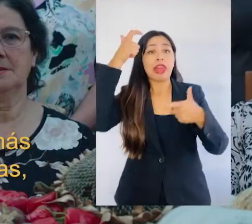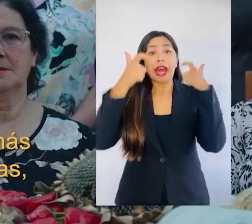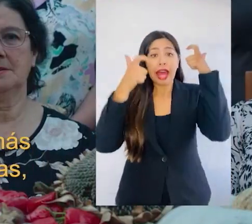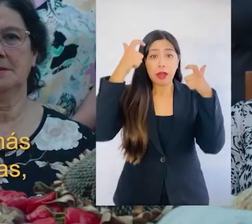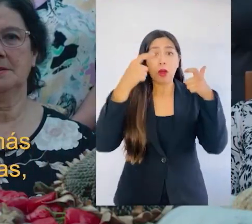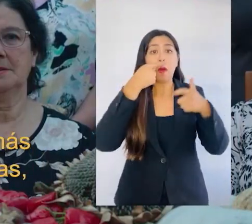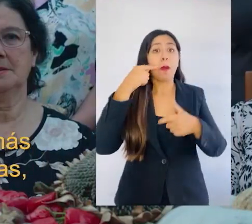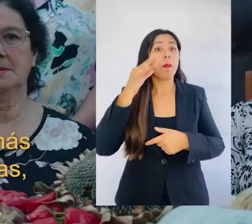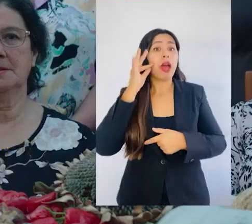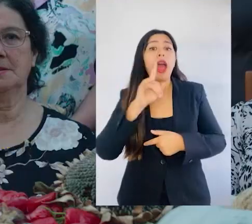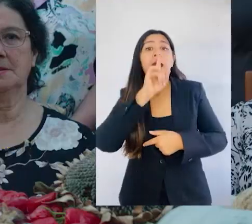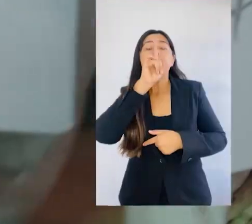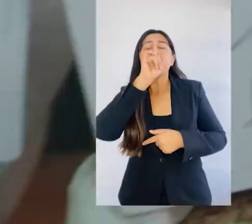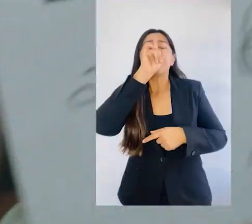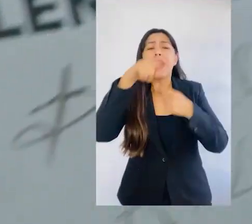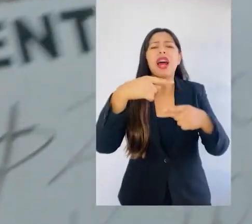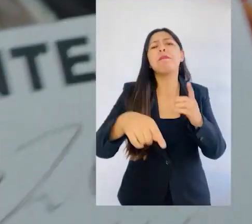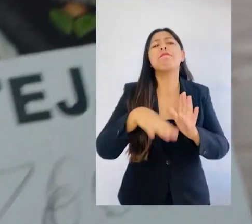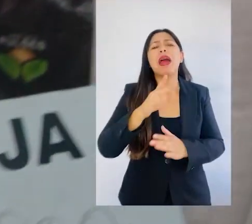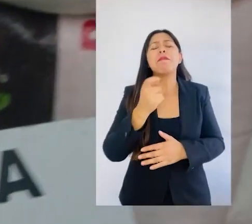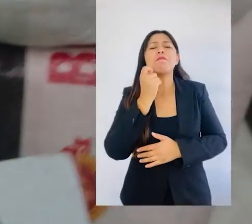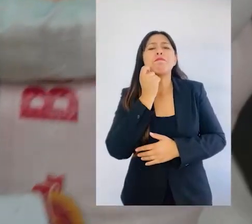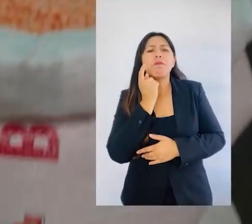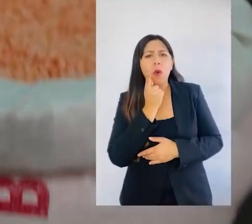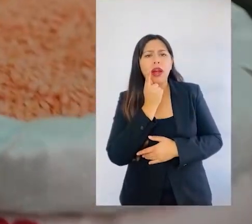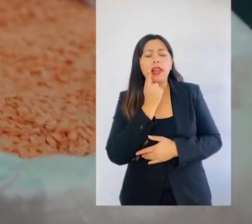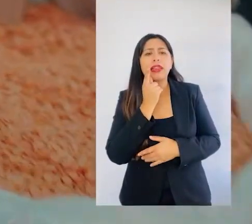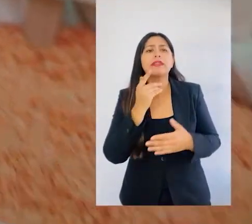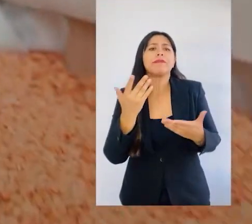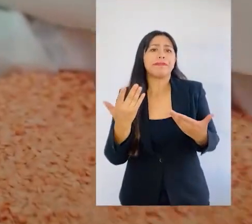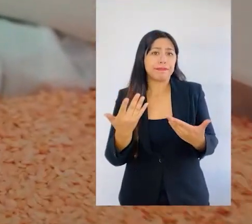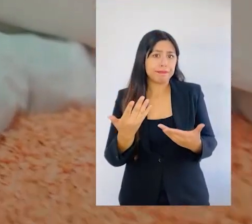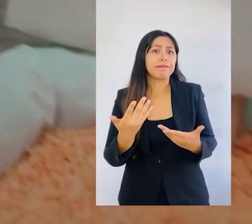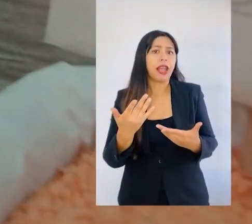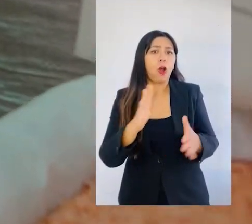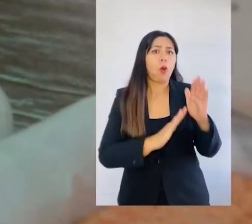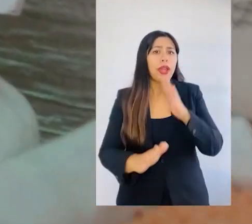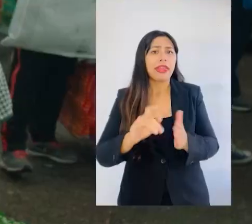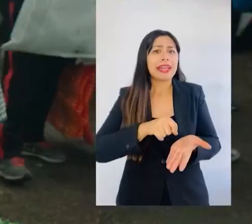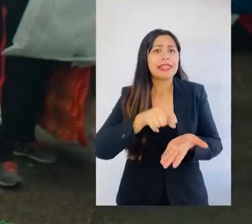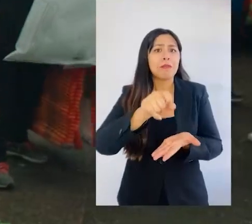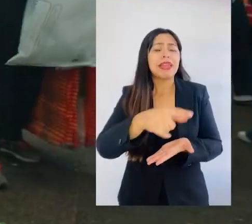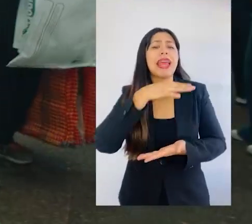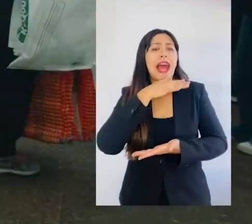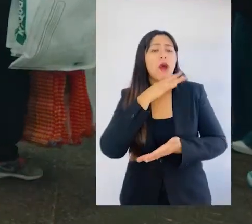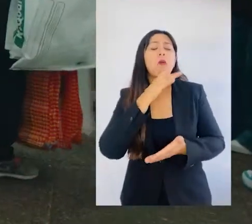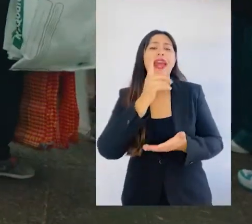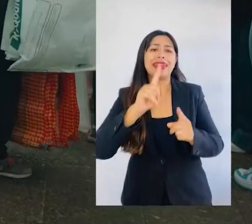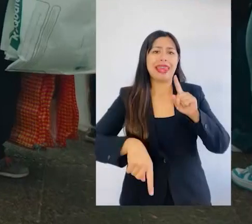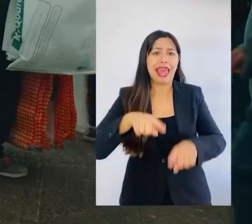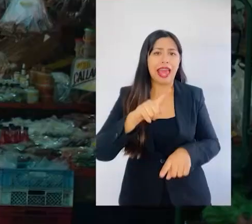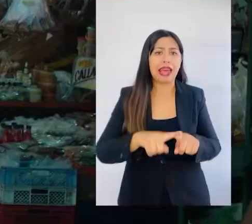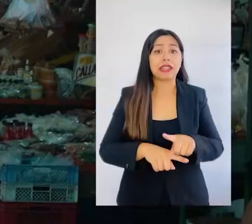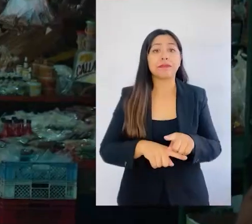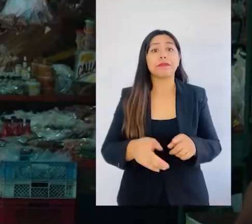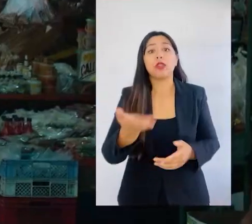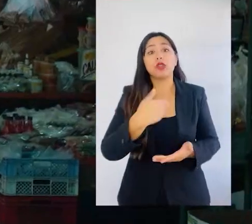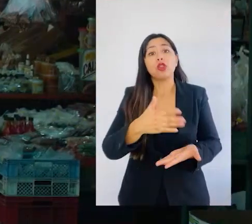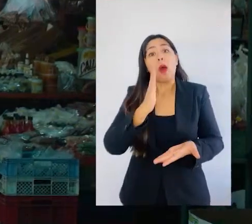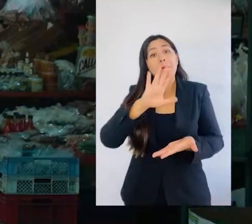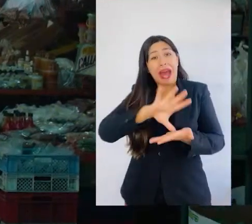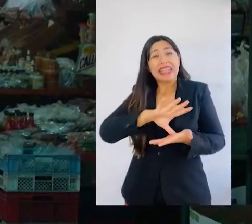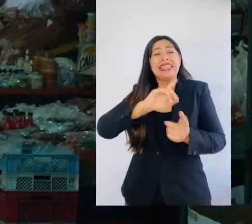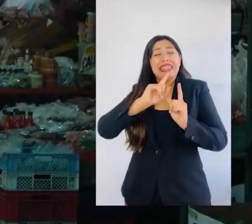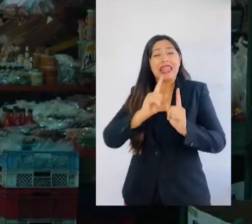como campesinos y campesinas es cuidar nuestra semillas nuestra agua nuestra tierra nuestro deber como país es